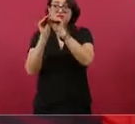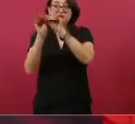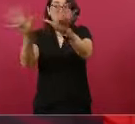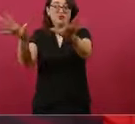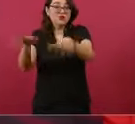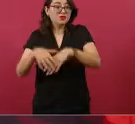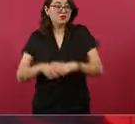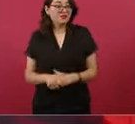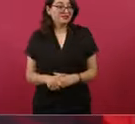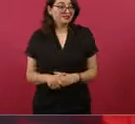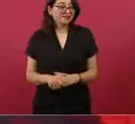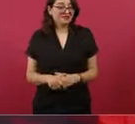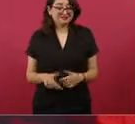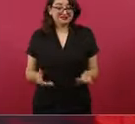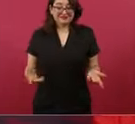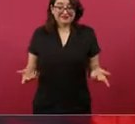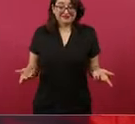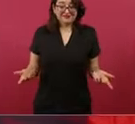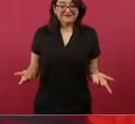Y lo que hablábamos ayer,